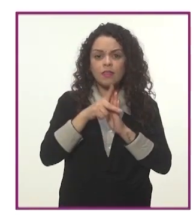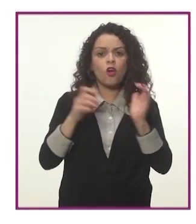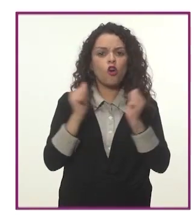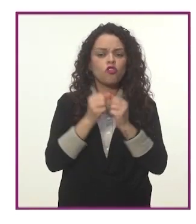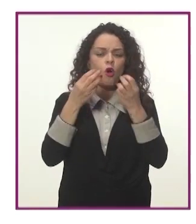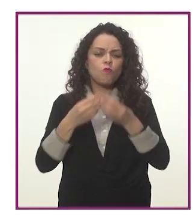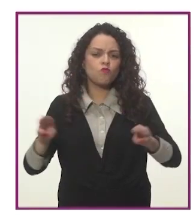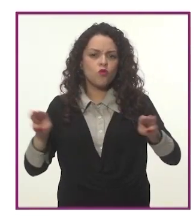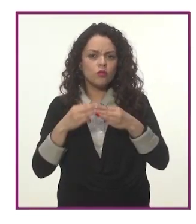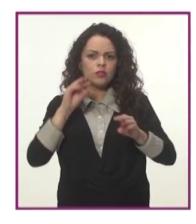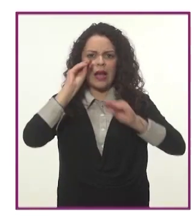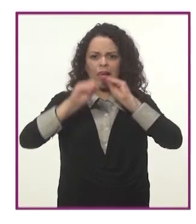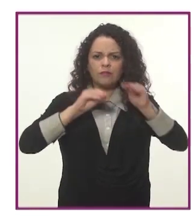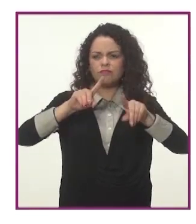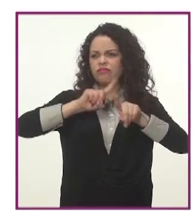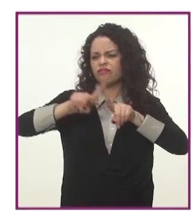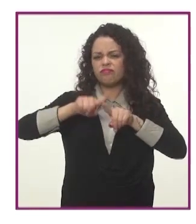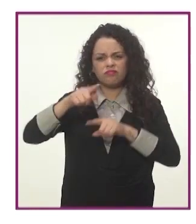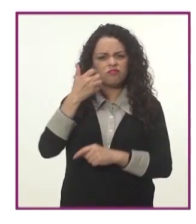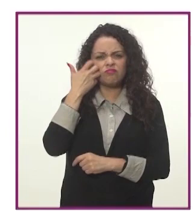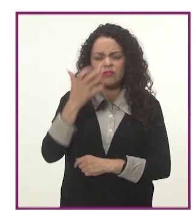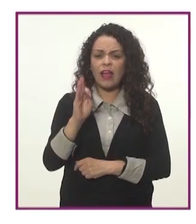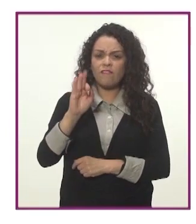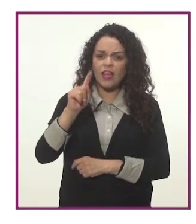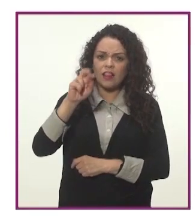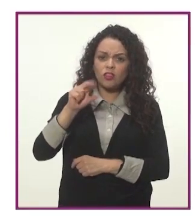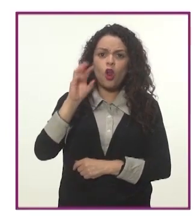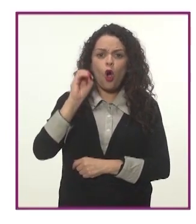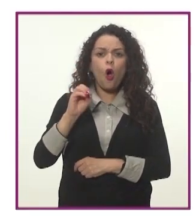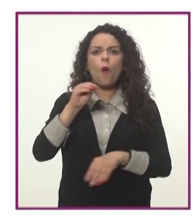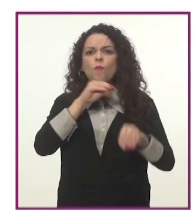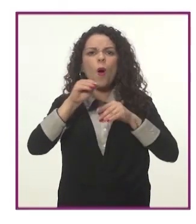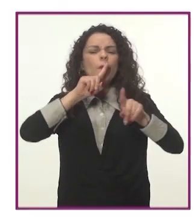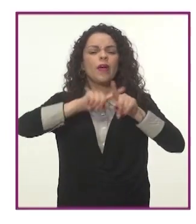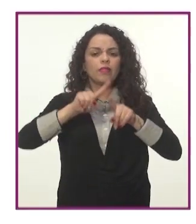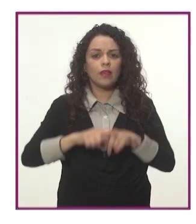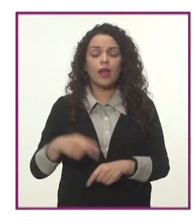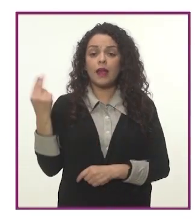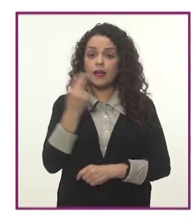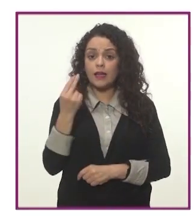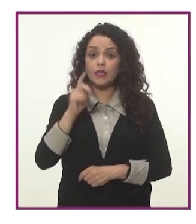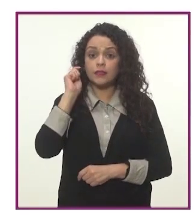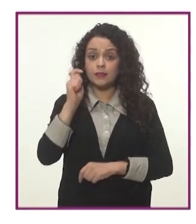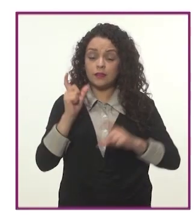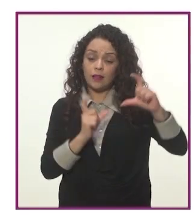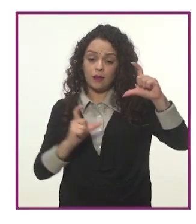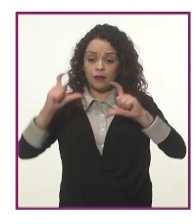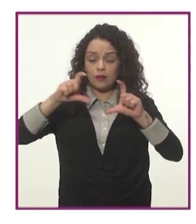música, filtros y efectos. Solo que siempre hay que grabar en horizontal porque no voltea los videos.